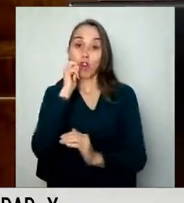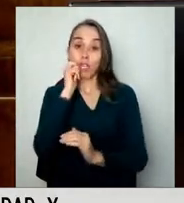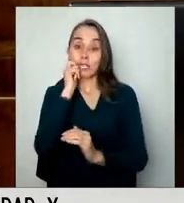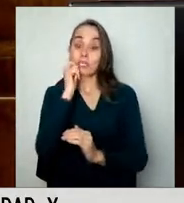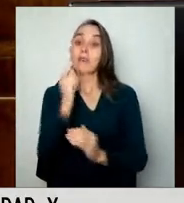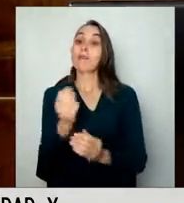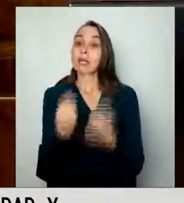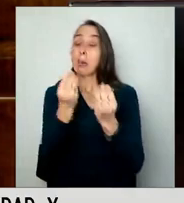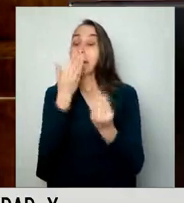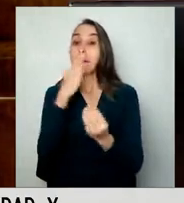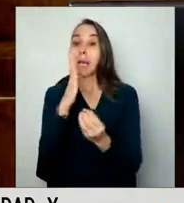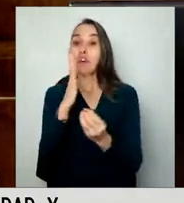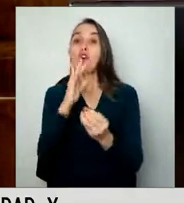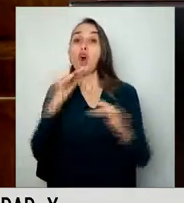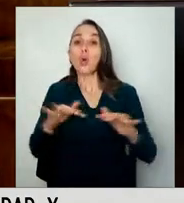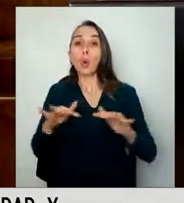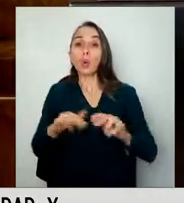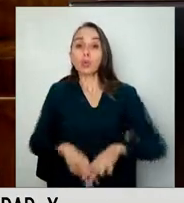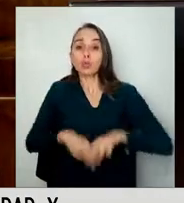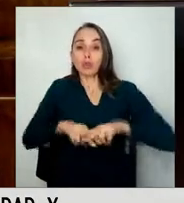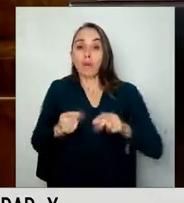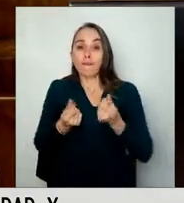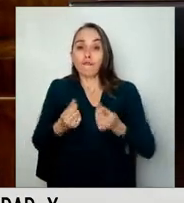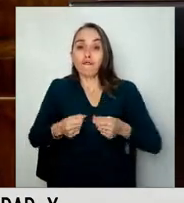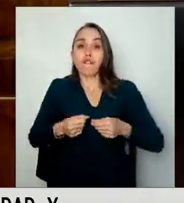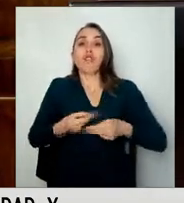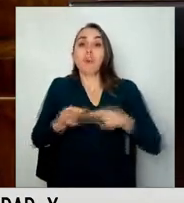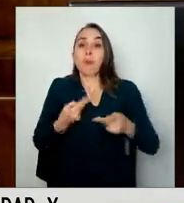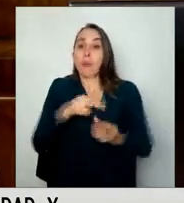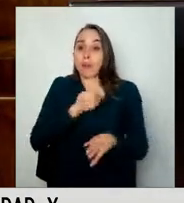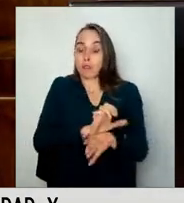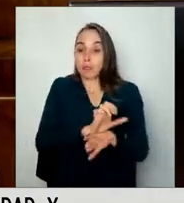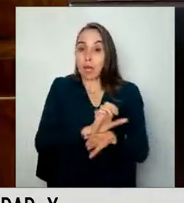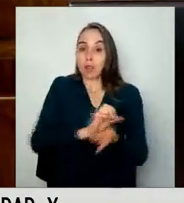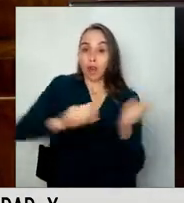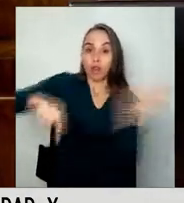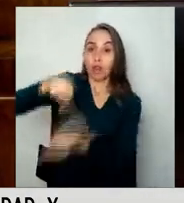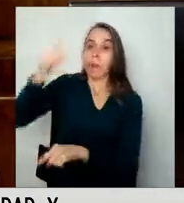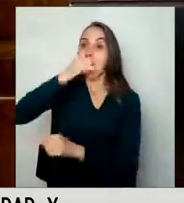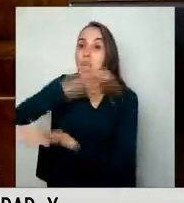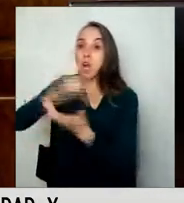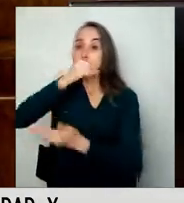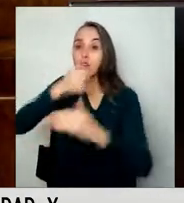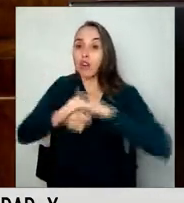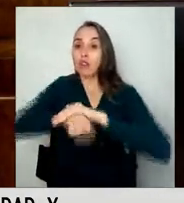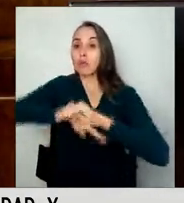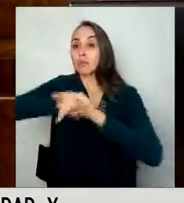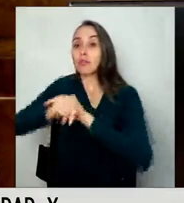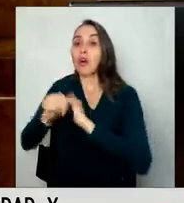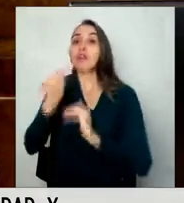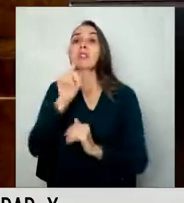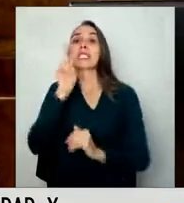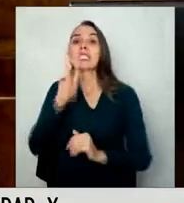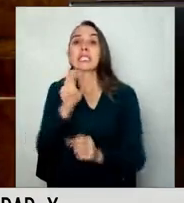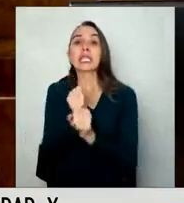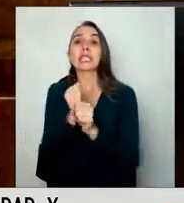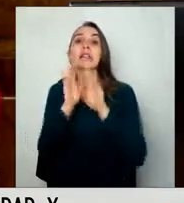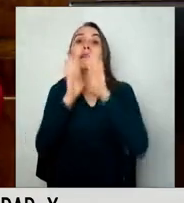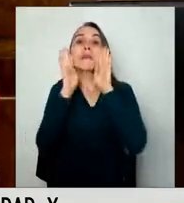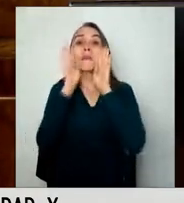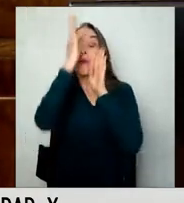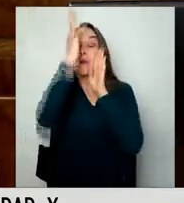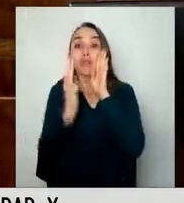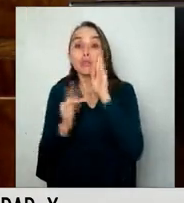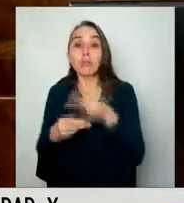del uso de los recursos públicos y combatir la corrupción y la falta de propiedad es necesaria pero sí tengo alguna observaciones o